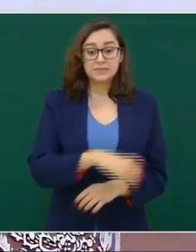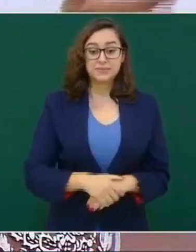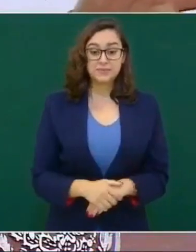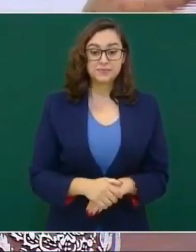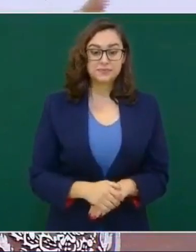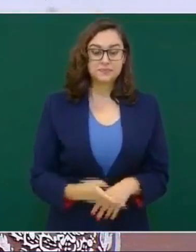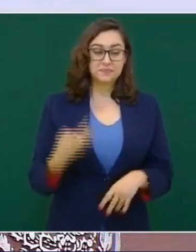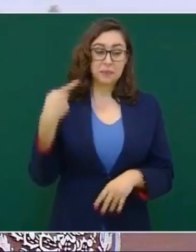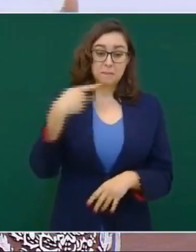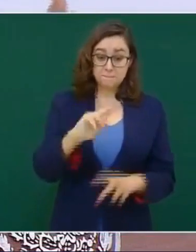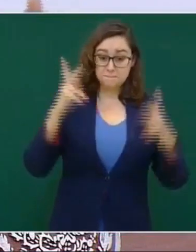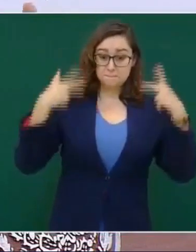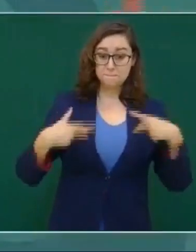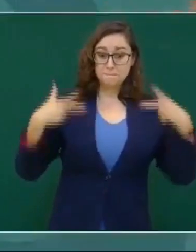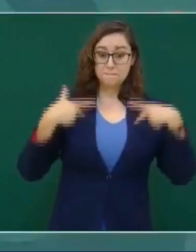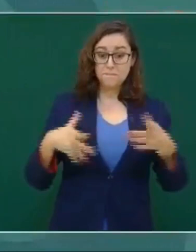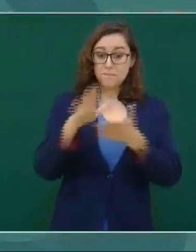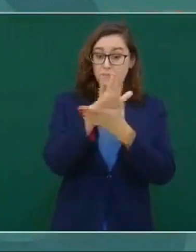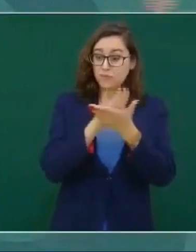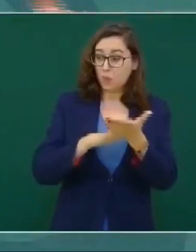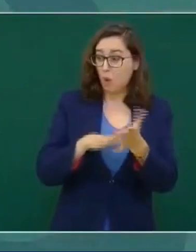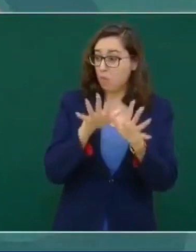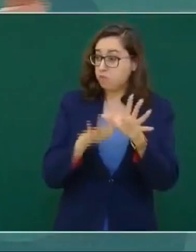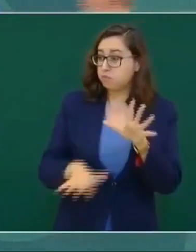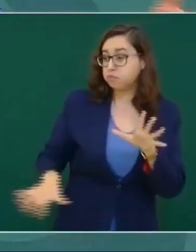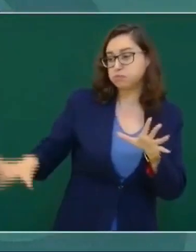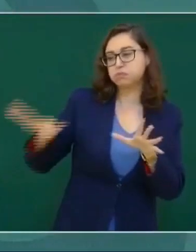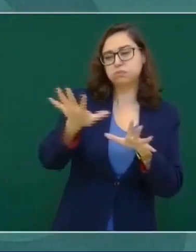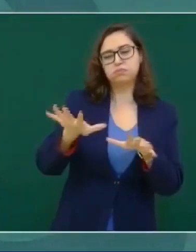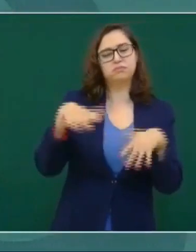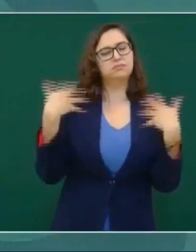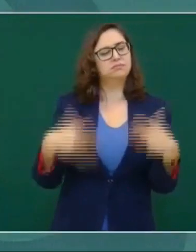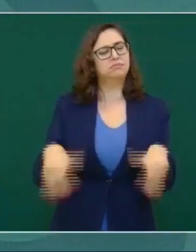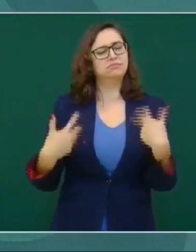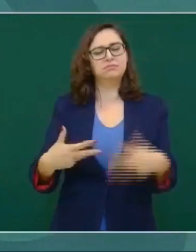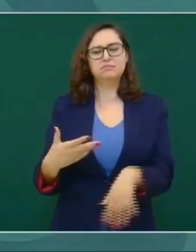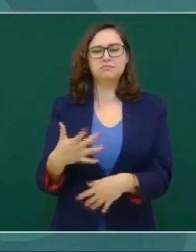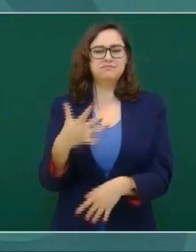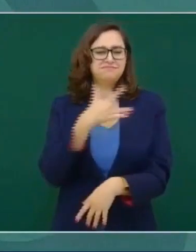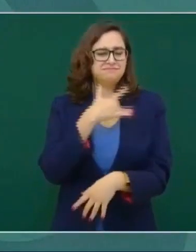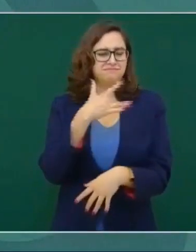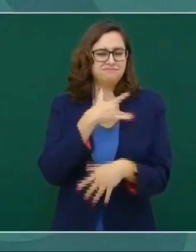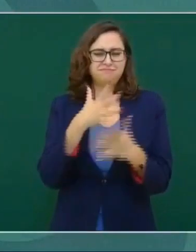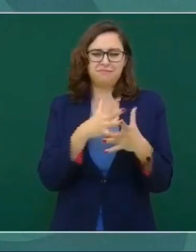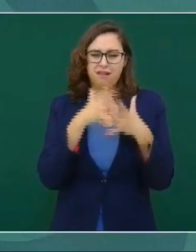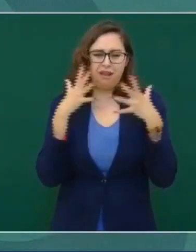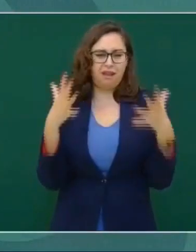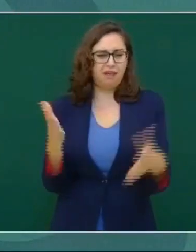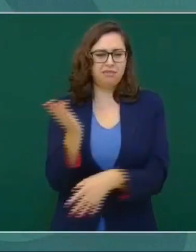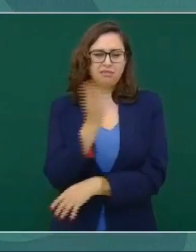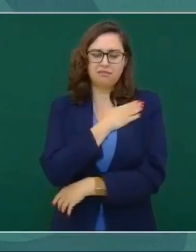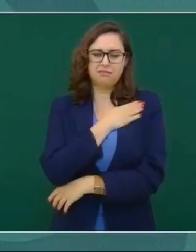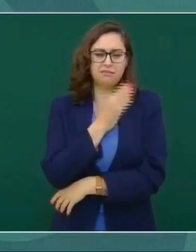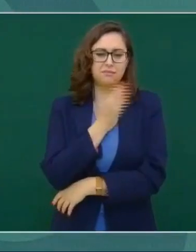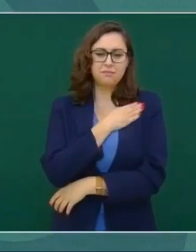Pero la gente del pueblo está llena de bondad, de gente buena.